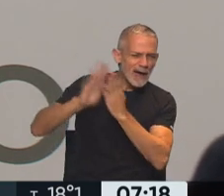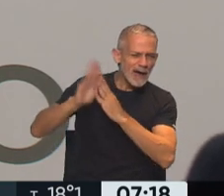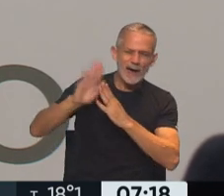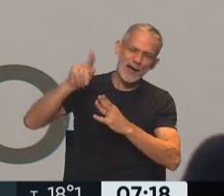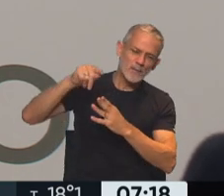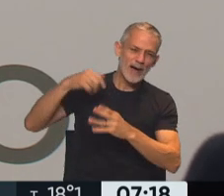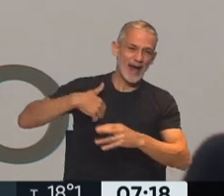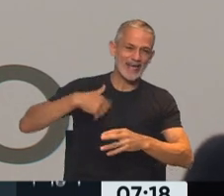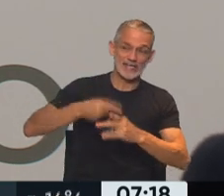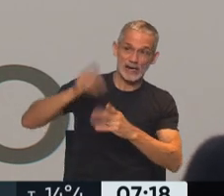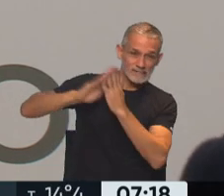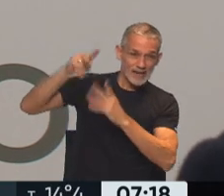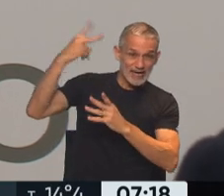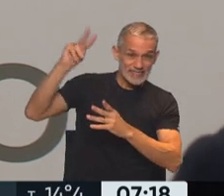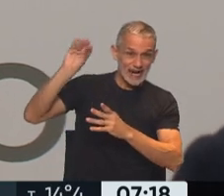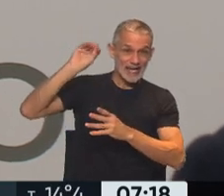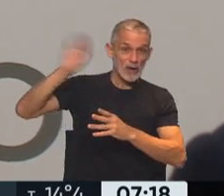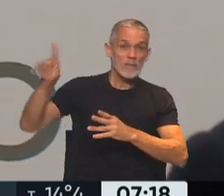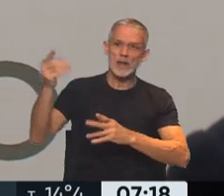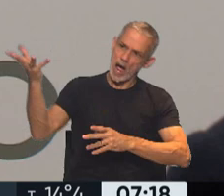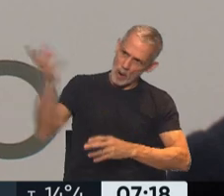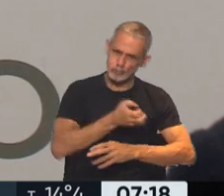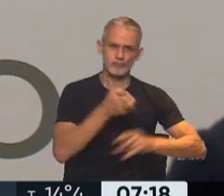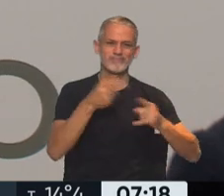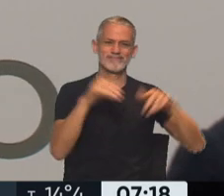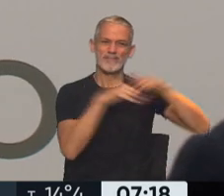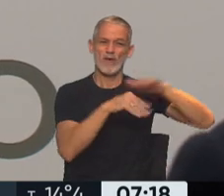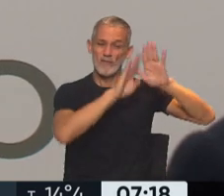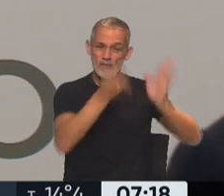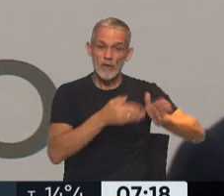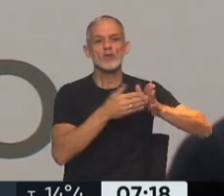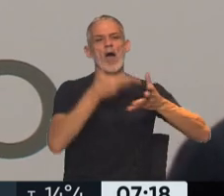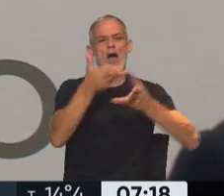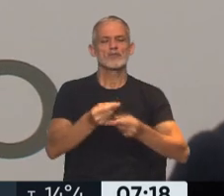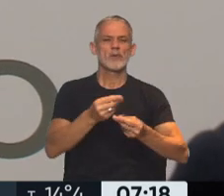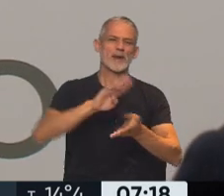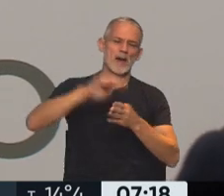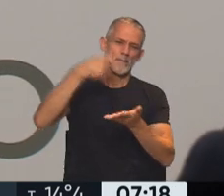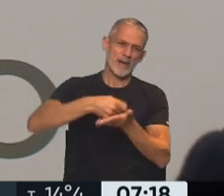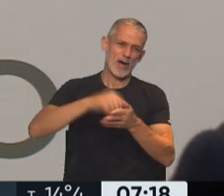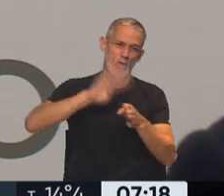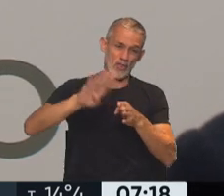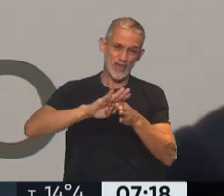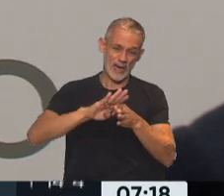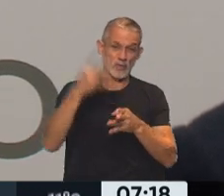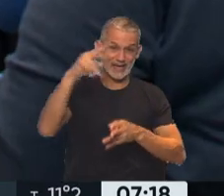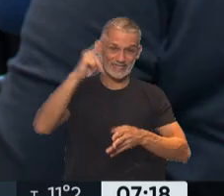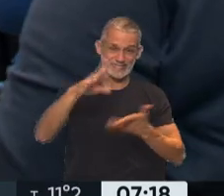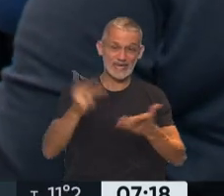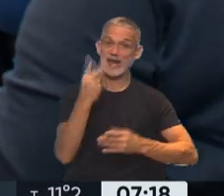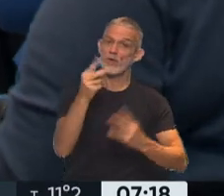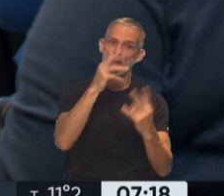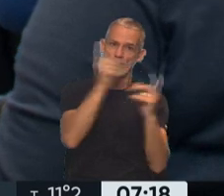de argentinos en el exterior con el objetivo de que ese fondo ayude al pago de la deuda externa o sea dos problemas que la argentina tiene